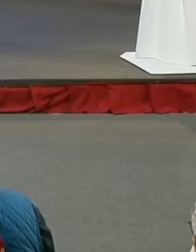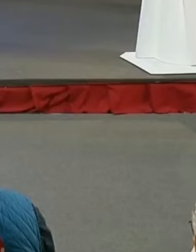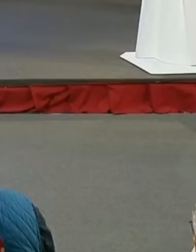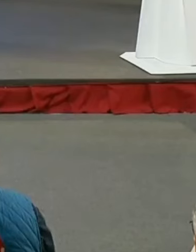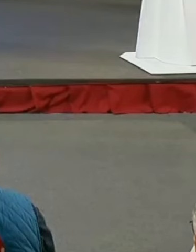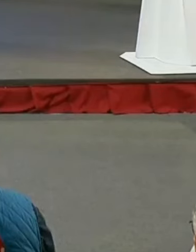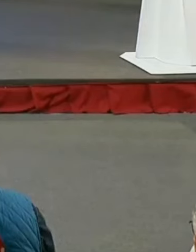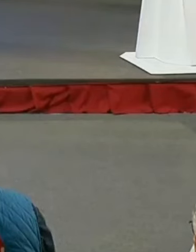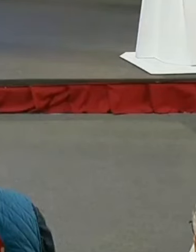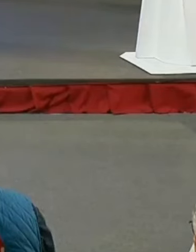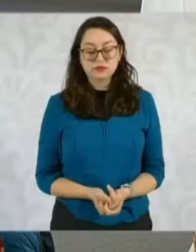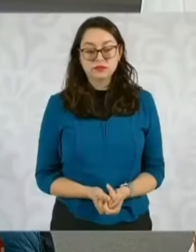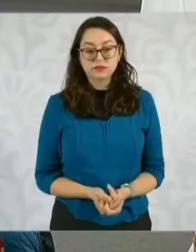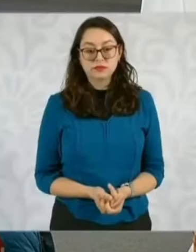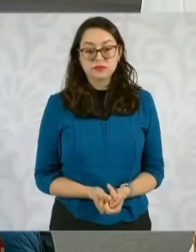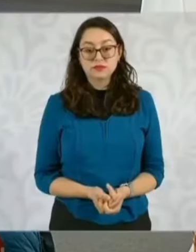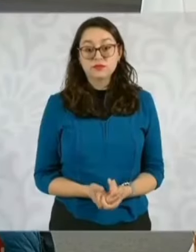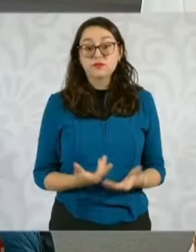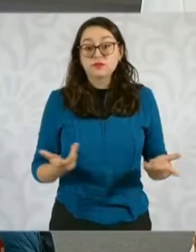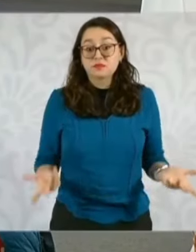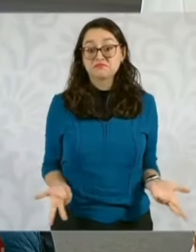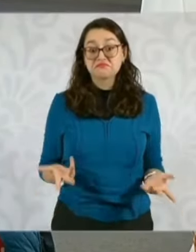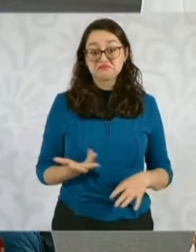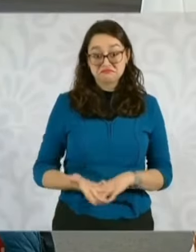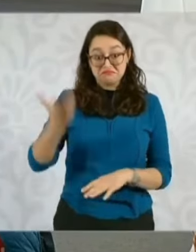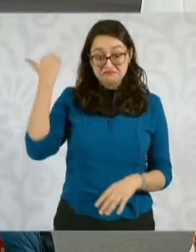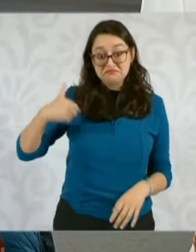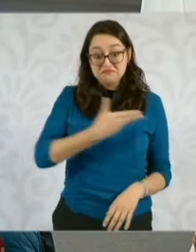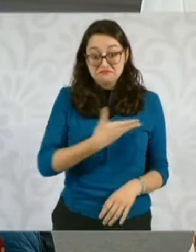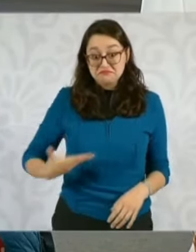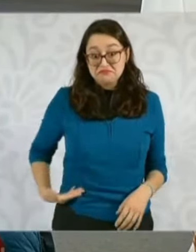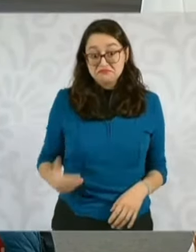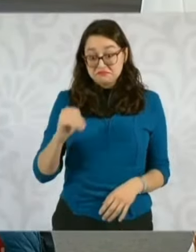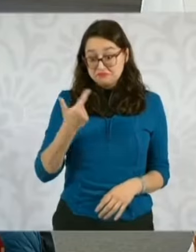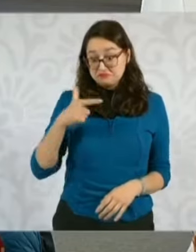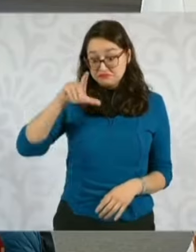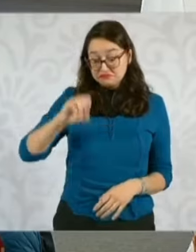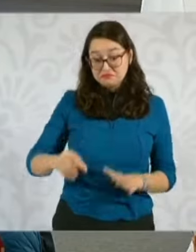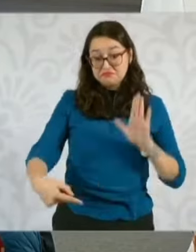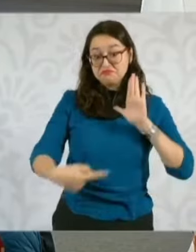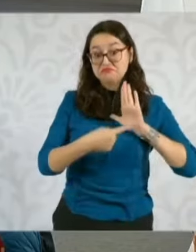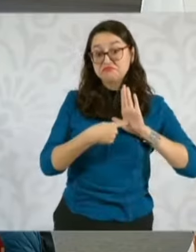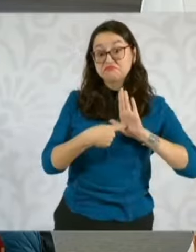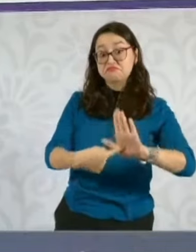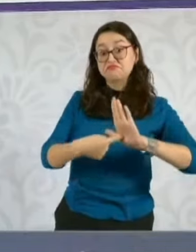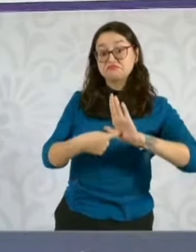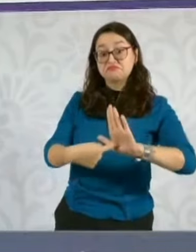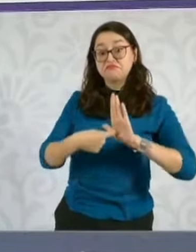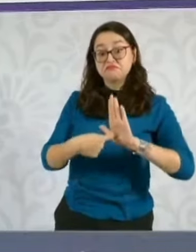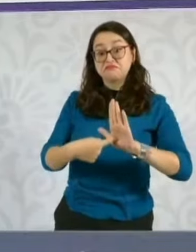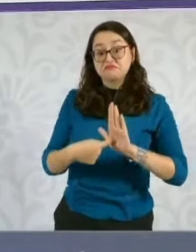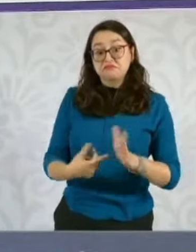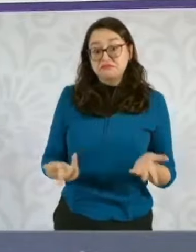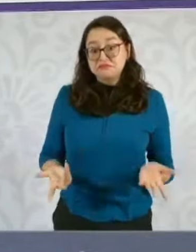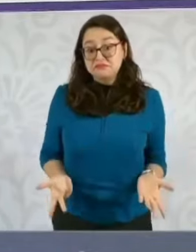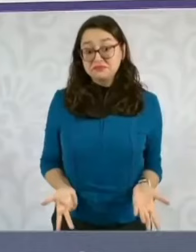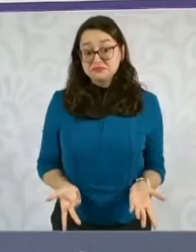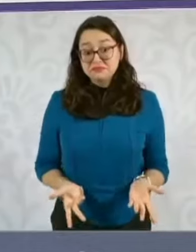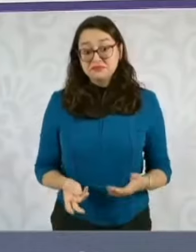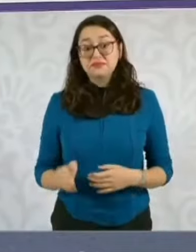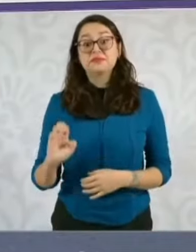Esto lo puso aquí el presidente López Obrador en su momento. Es el libro de Sarkozy.